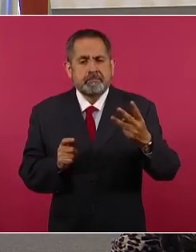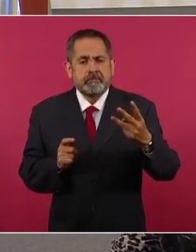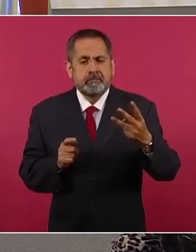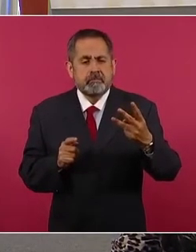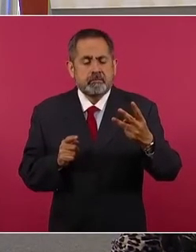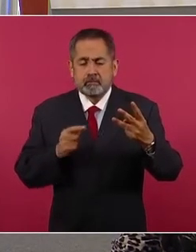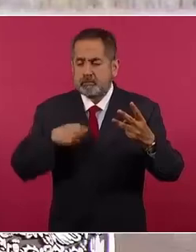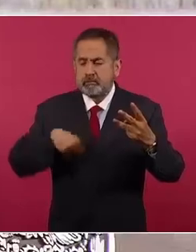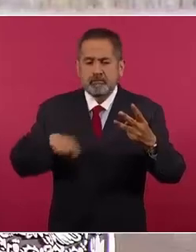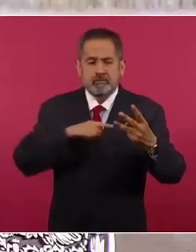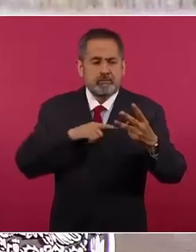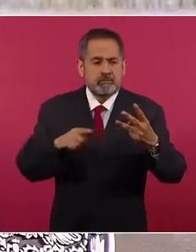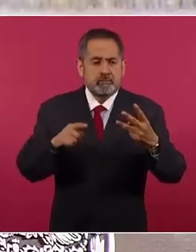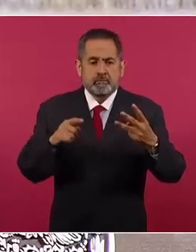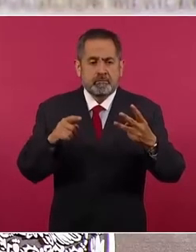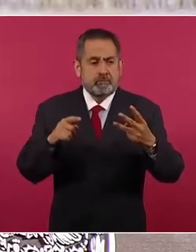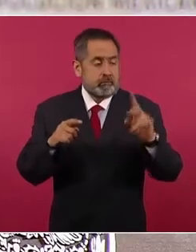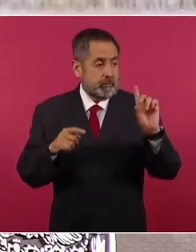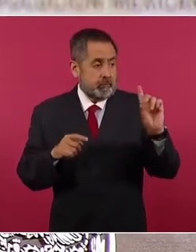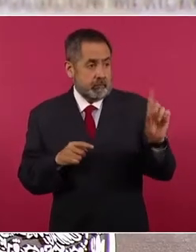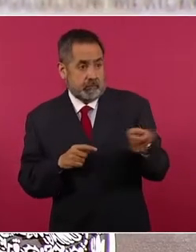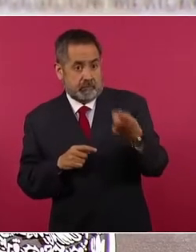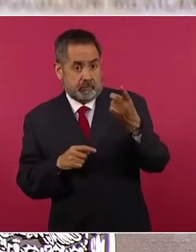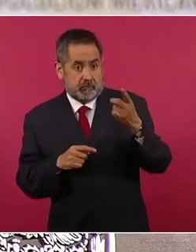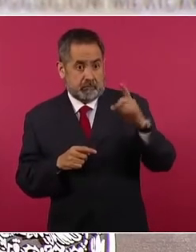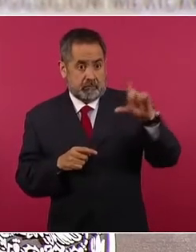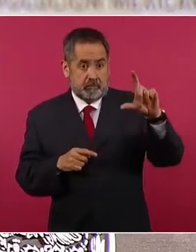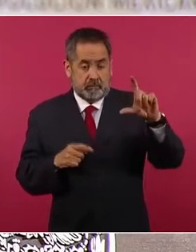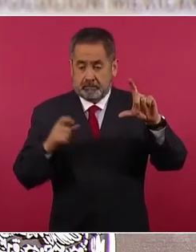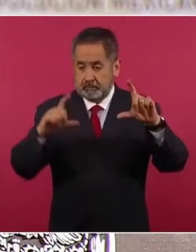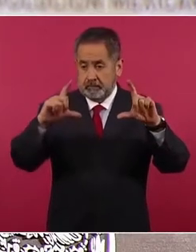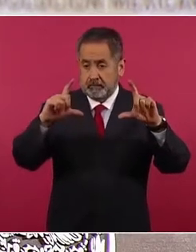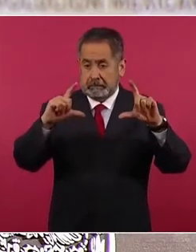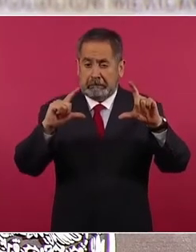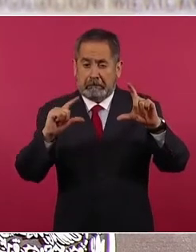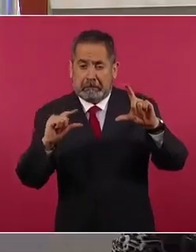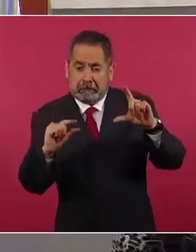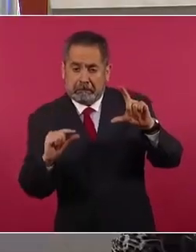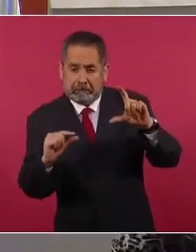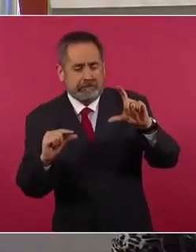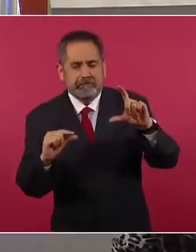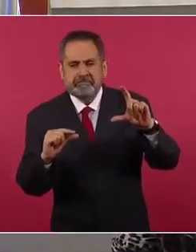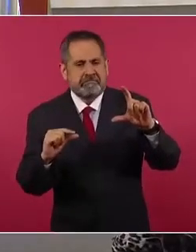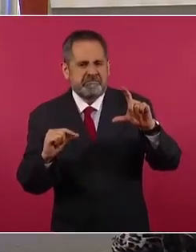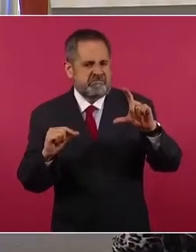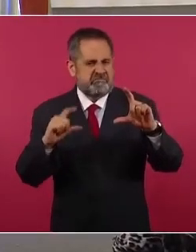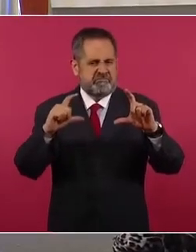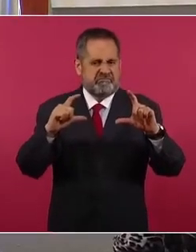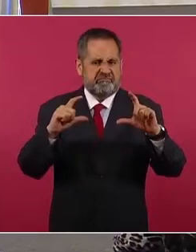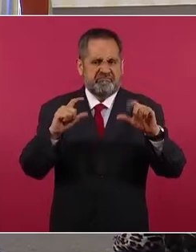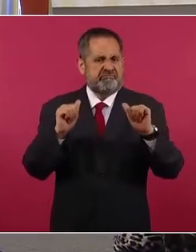menos depreciación con relación al dólar.